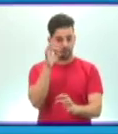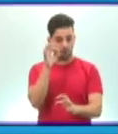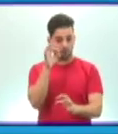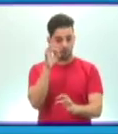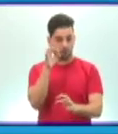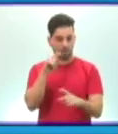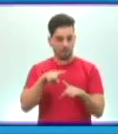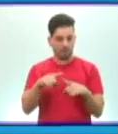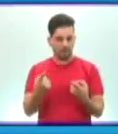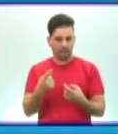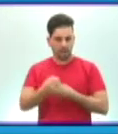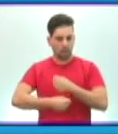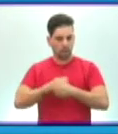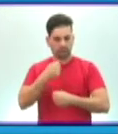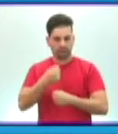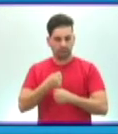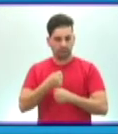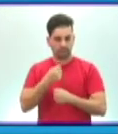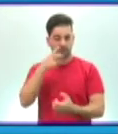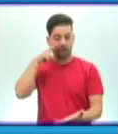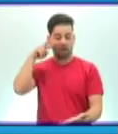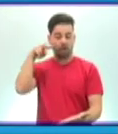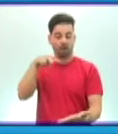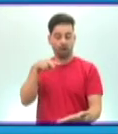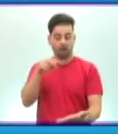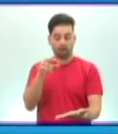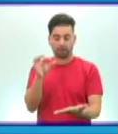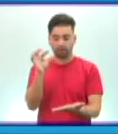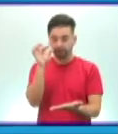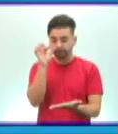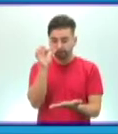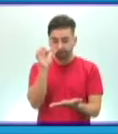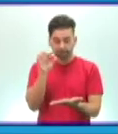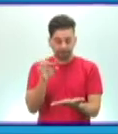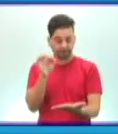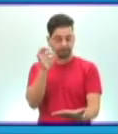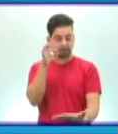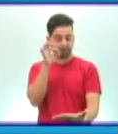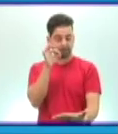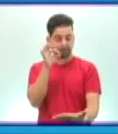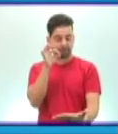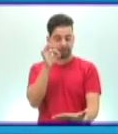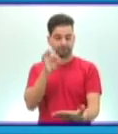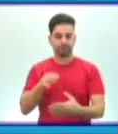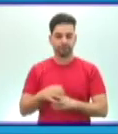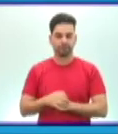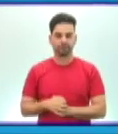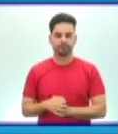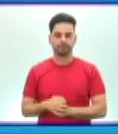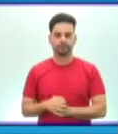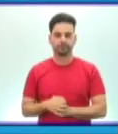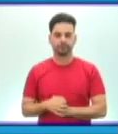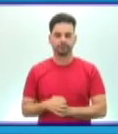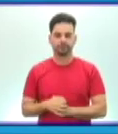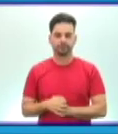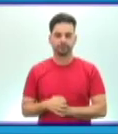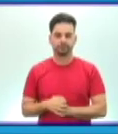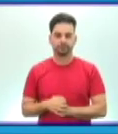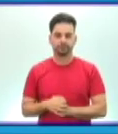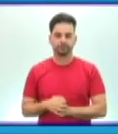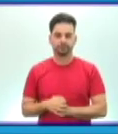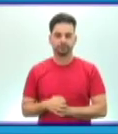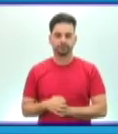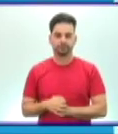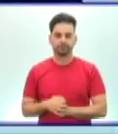objetos pequeños. Consta de un objetivo que, en algunos modelos, puede ser intercambiable y de un ocular por el que se observa el que también se